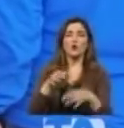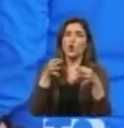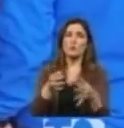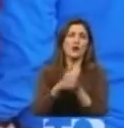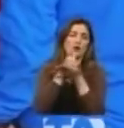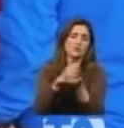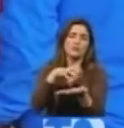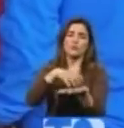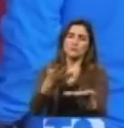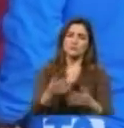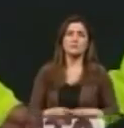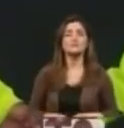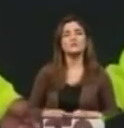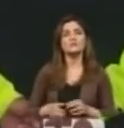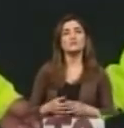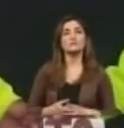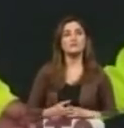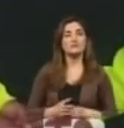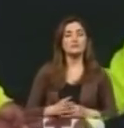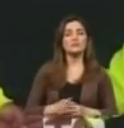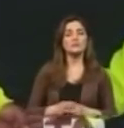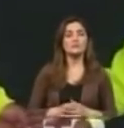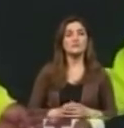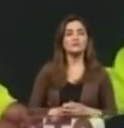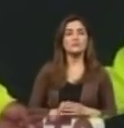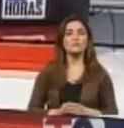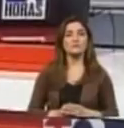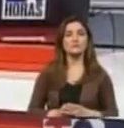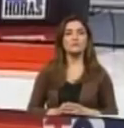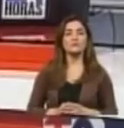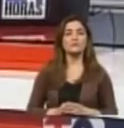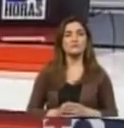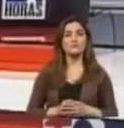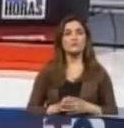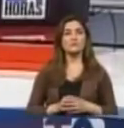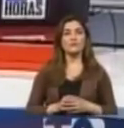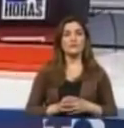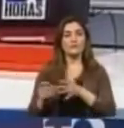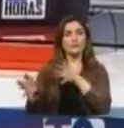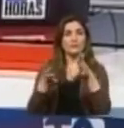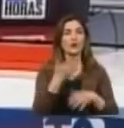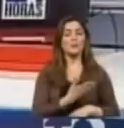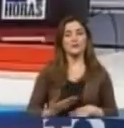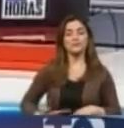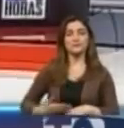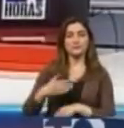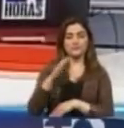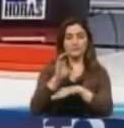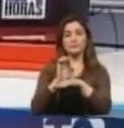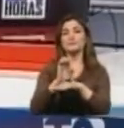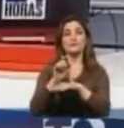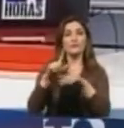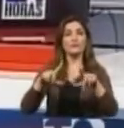la ayuda a la provincia. En Tulcán, Jairo Jacome Ortega, 24 horas. El presidente de la República,